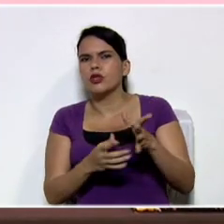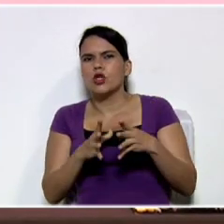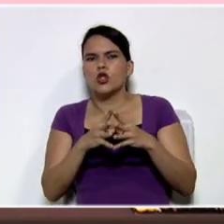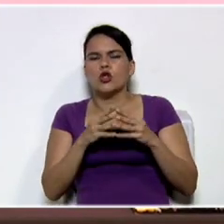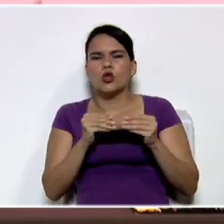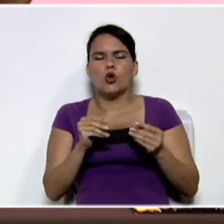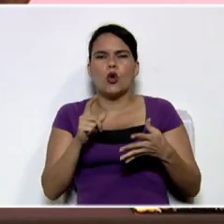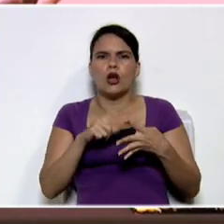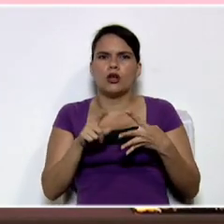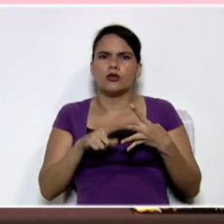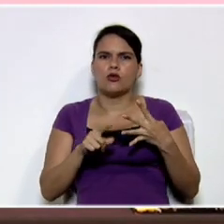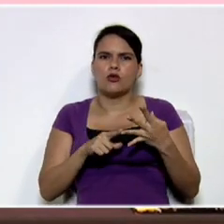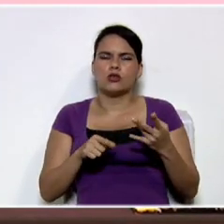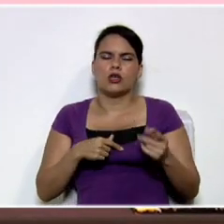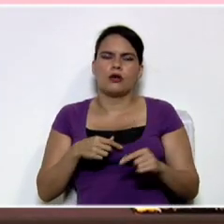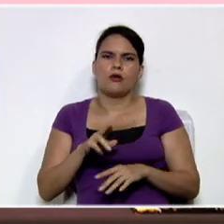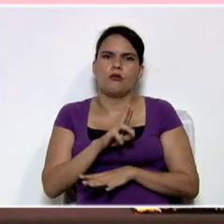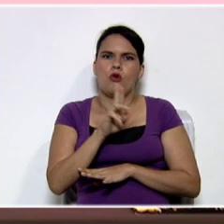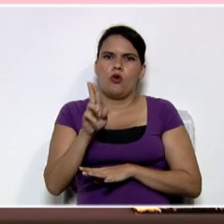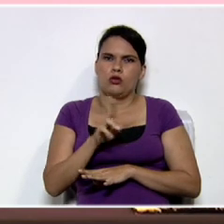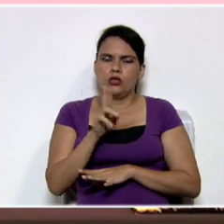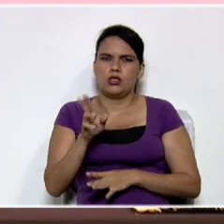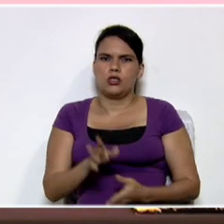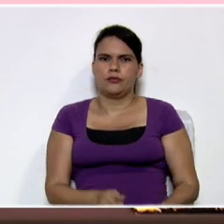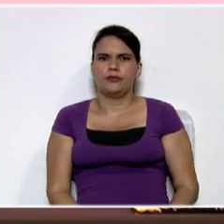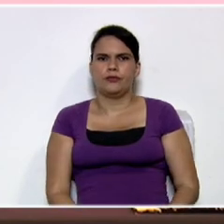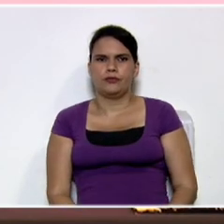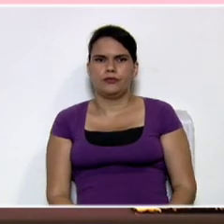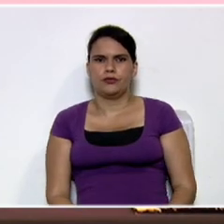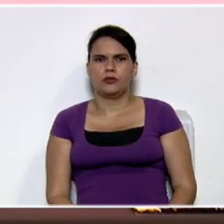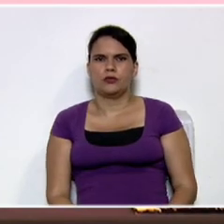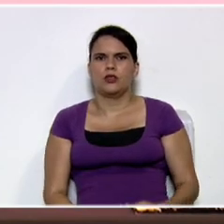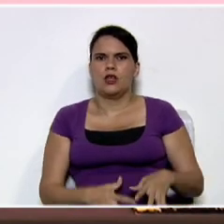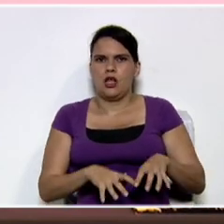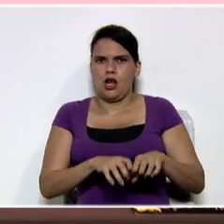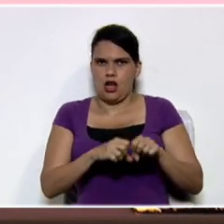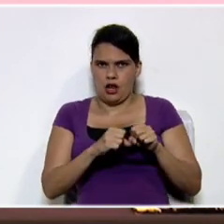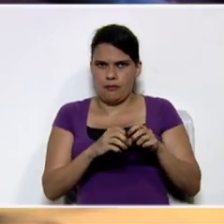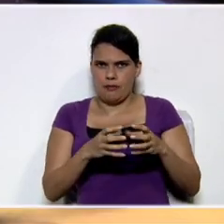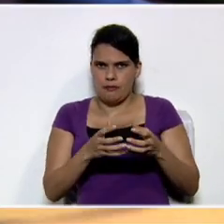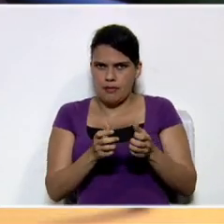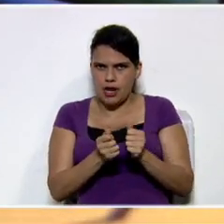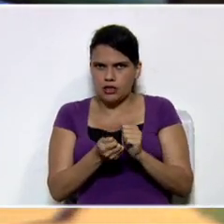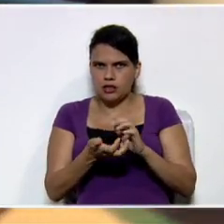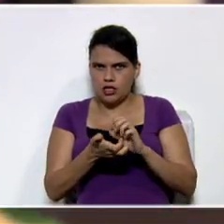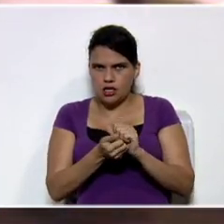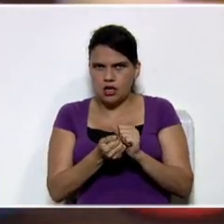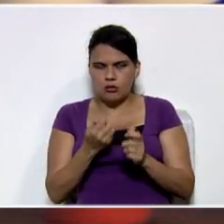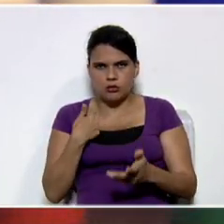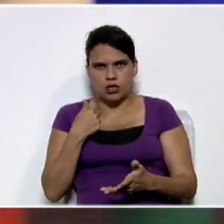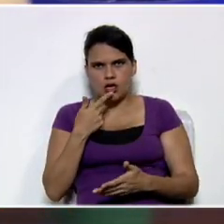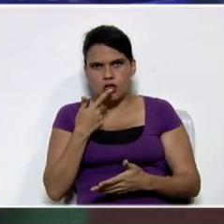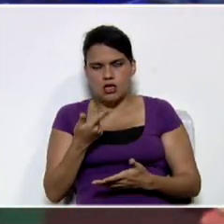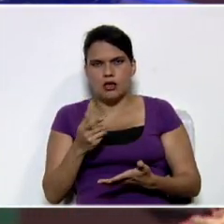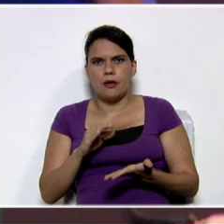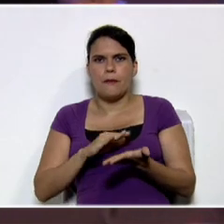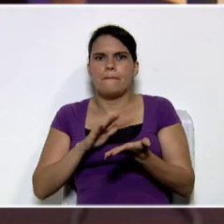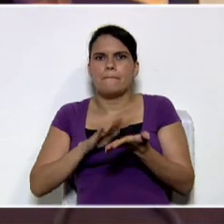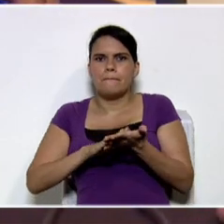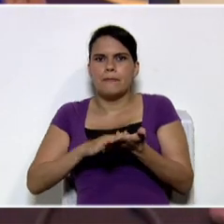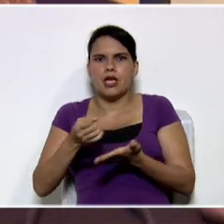los materiales para hacer la base principal. La plastilina, como ya hemos mencionado, pega